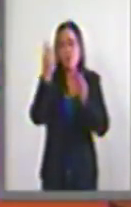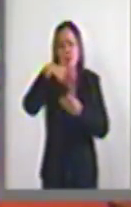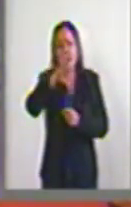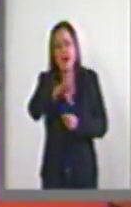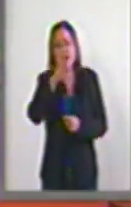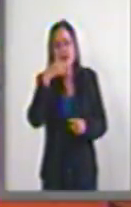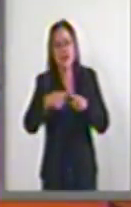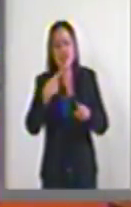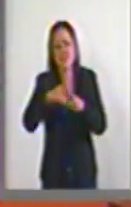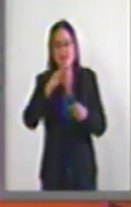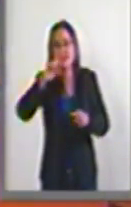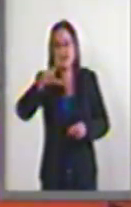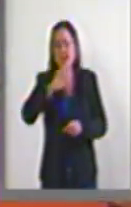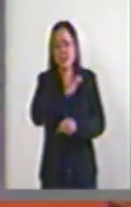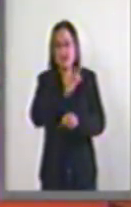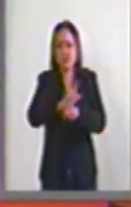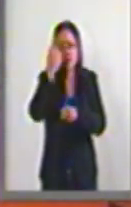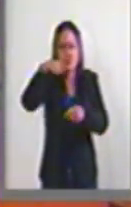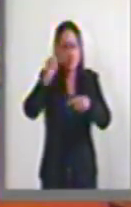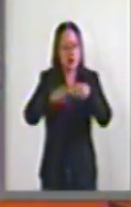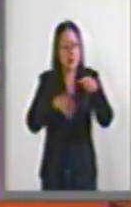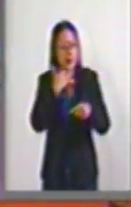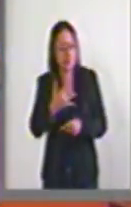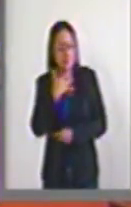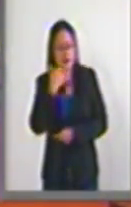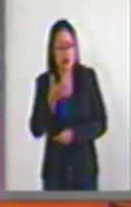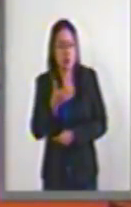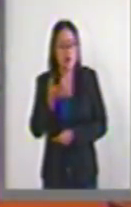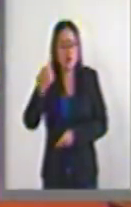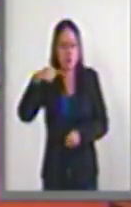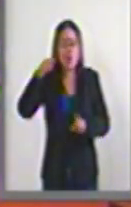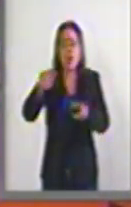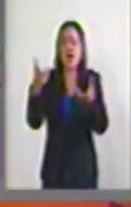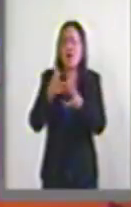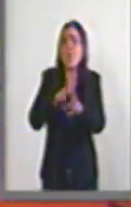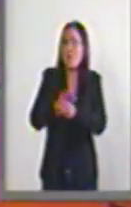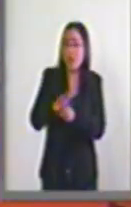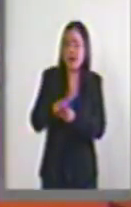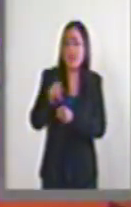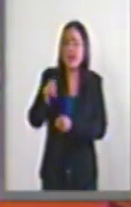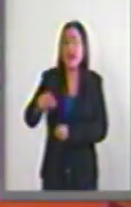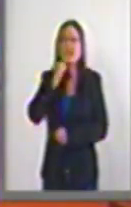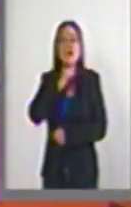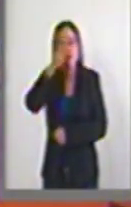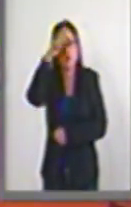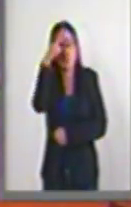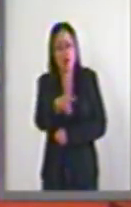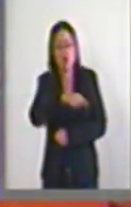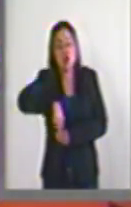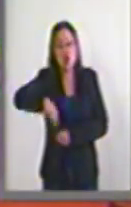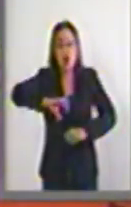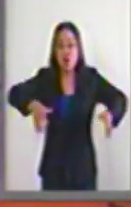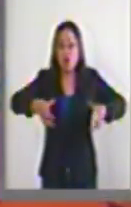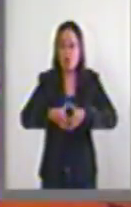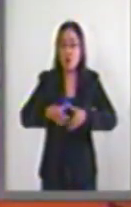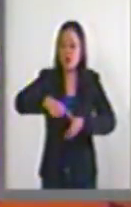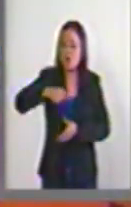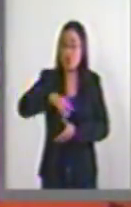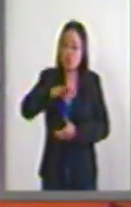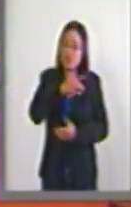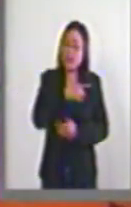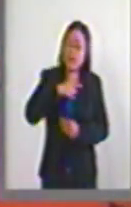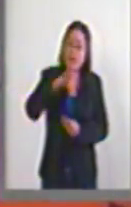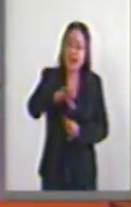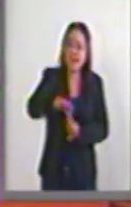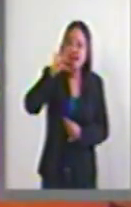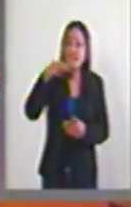del fiscal especializado en combate a la corrupción, en donde sea el Senado de la República quien designe a dicho